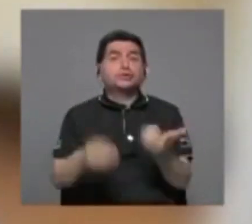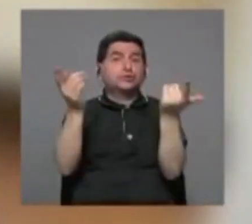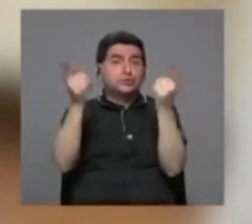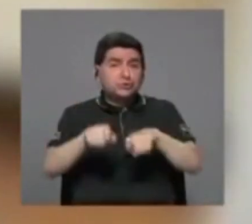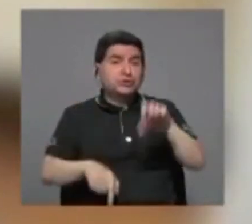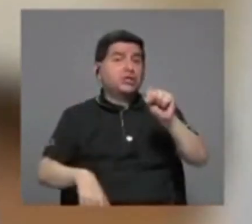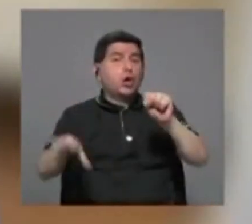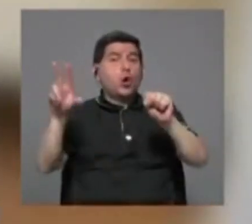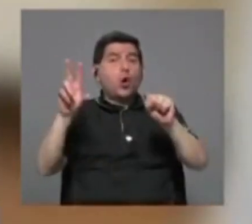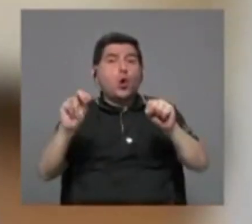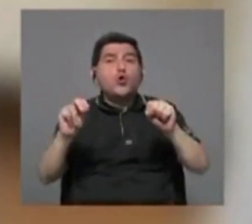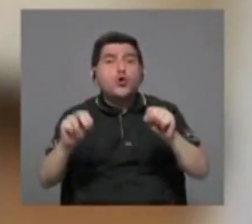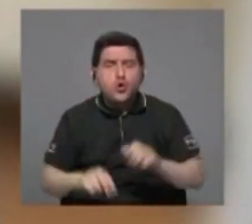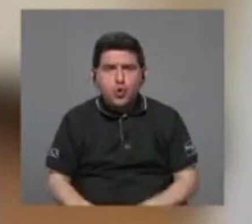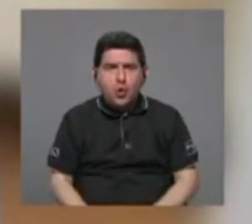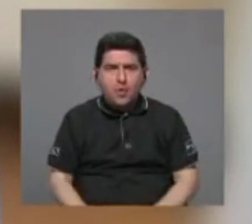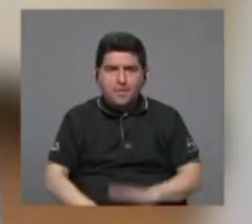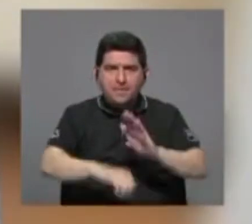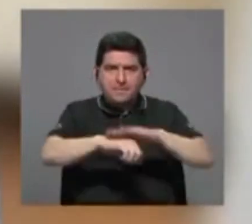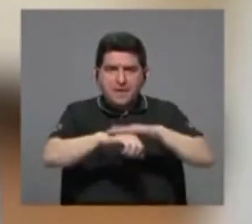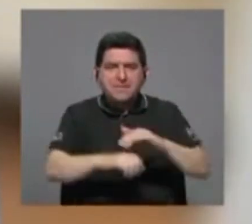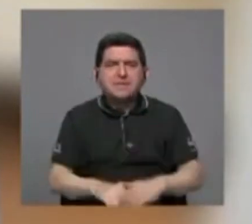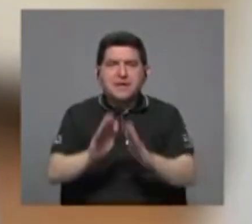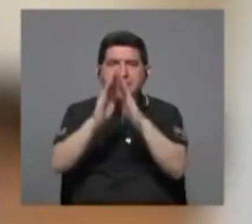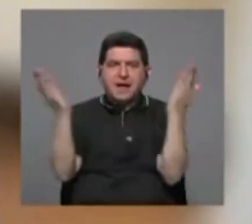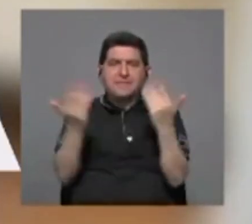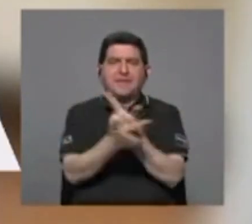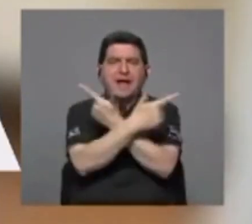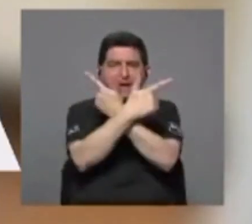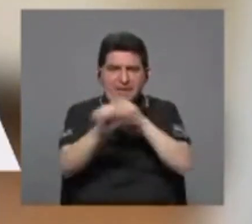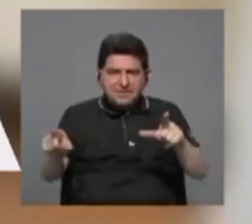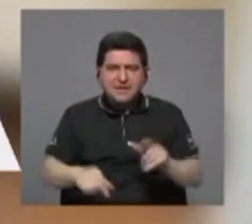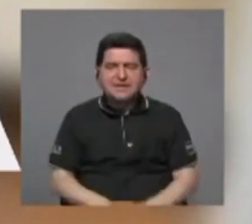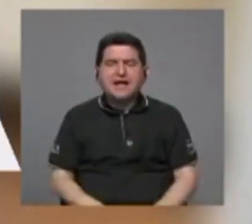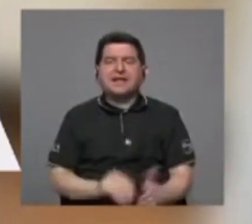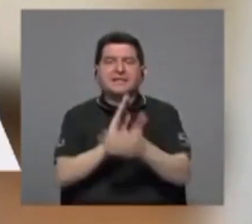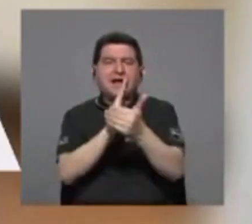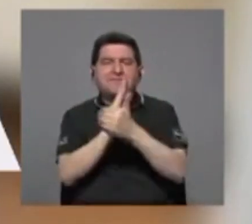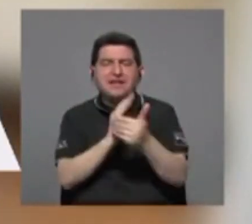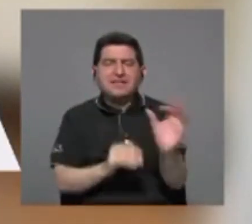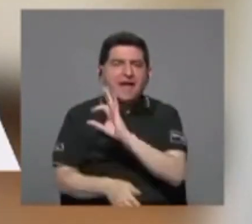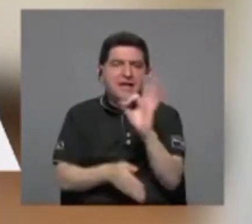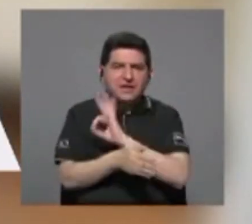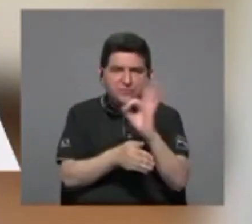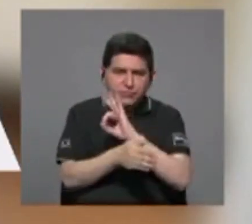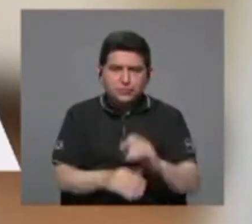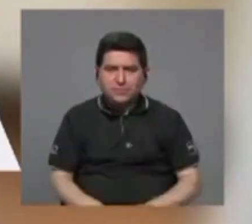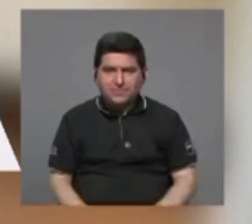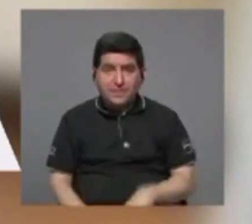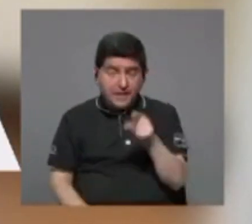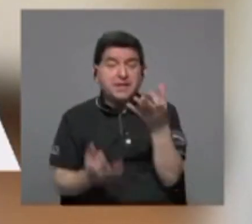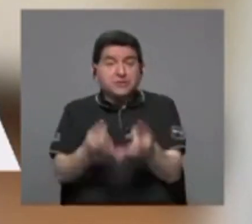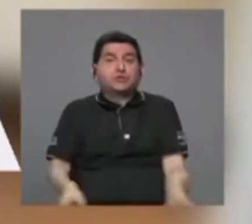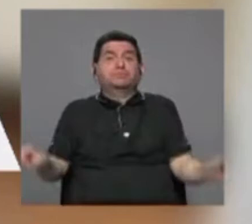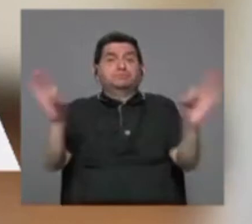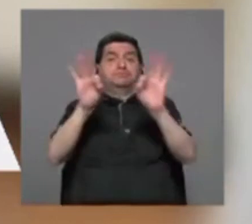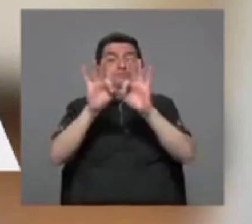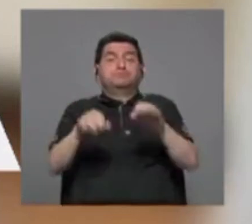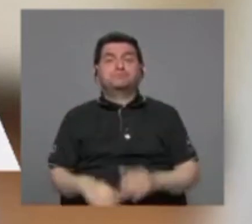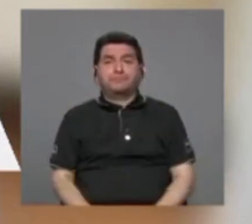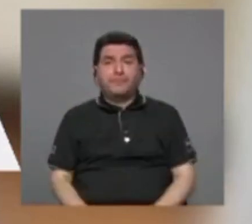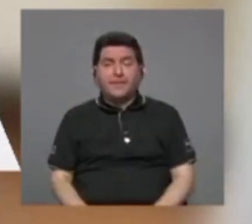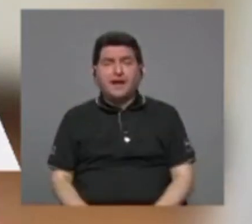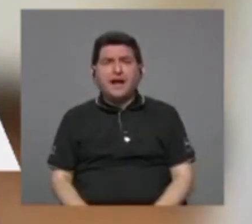o no la expansión de libertades y capacidades y funcionalidades. Y esto es una cosa muy interesante